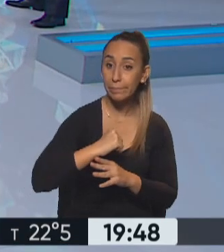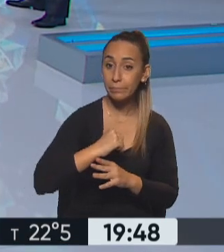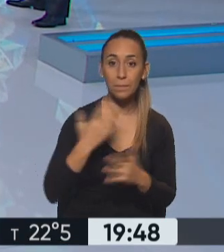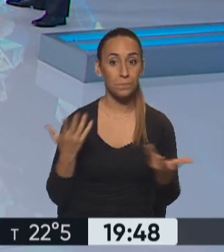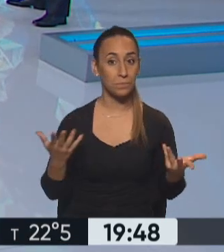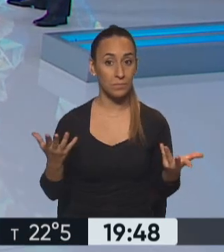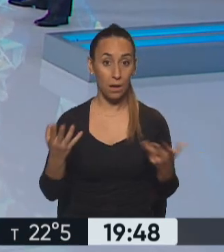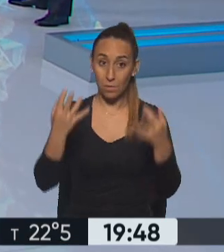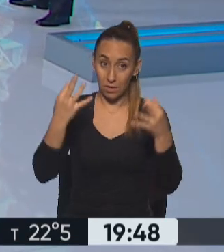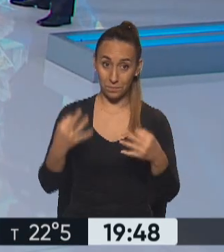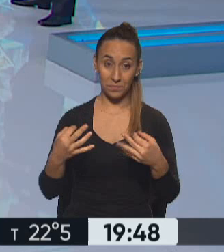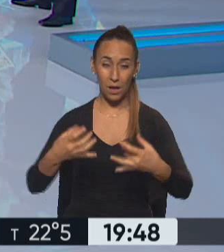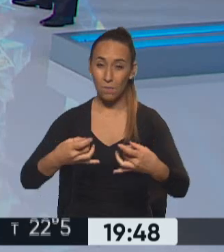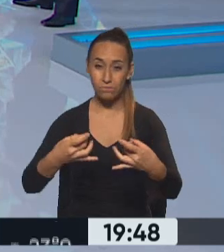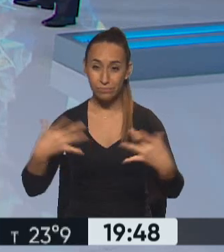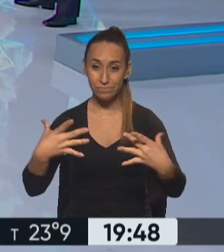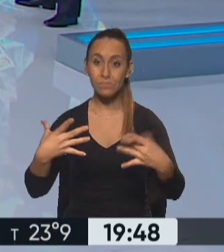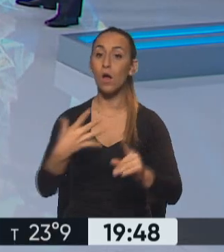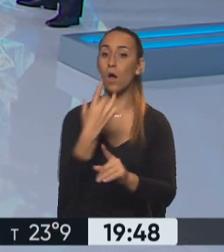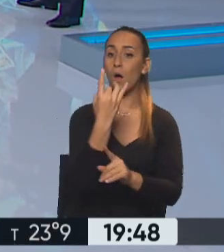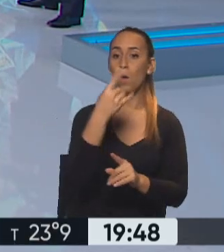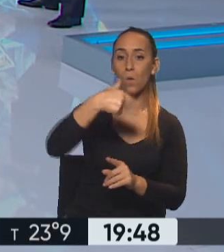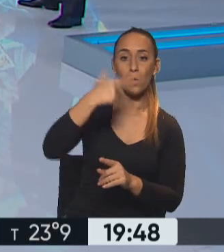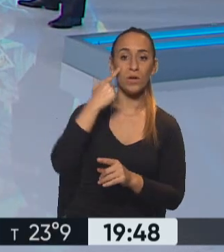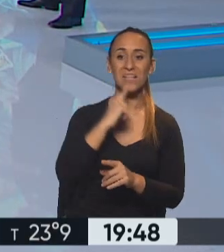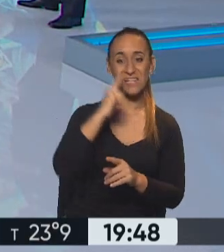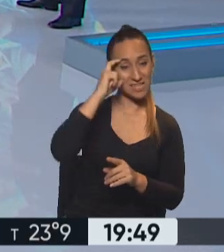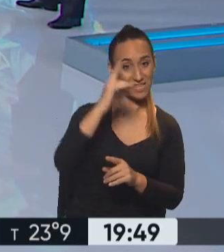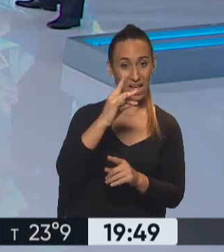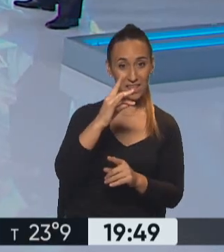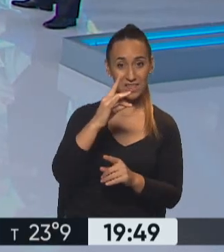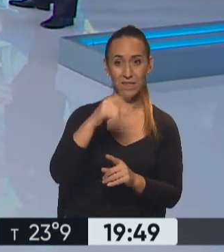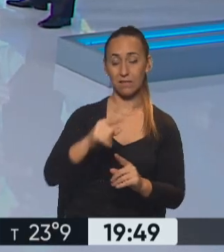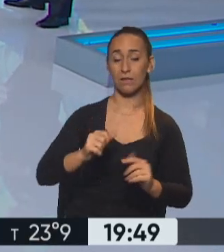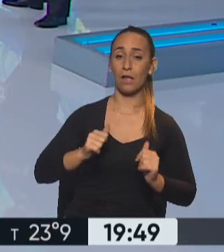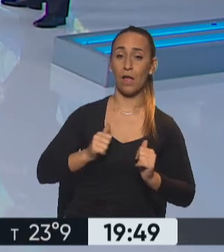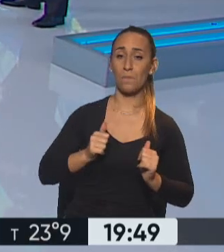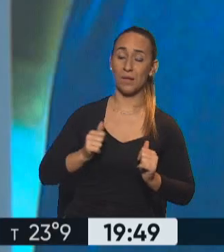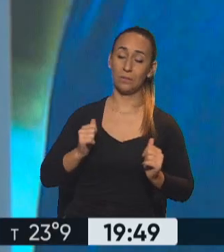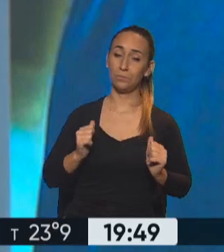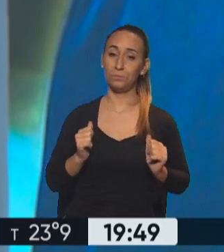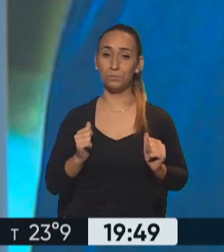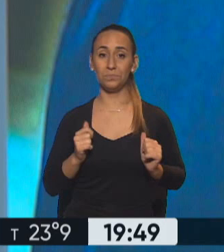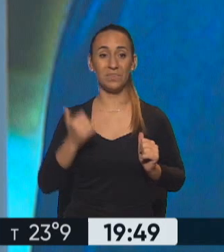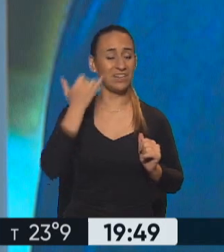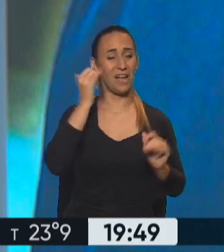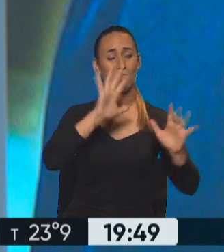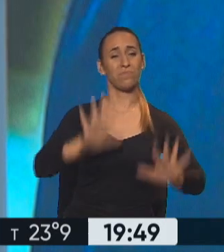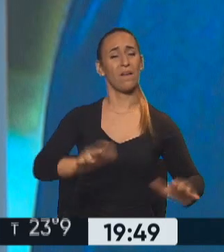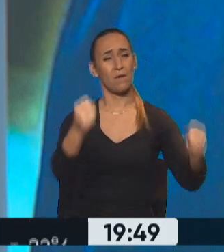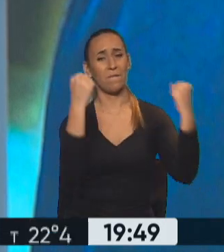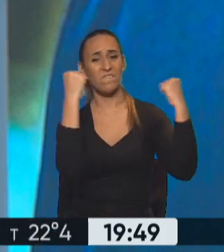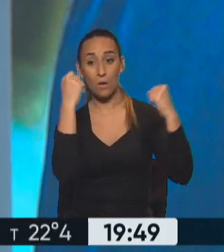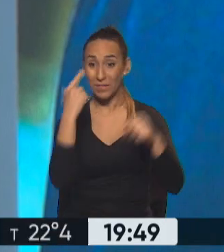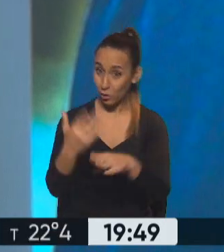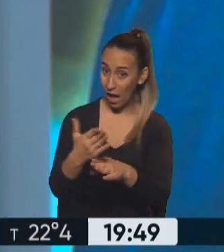jugando frente al United. El United, con pantalla dividida, estaba esperando en la cancha y ya festejaban. ¿Viste cuando festejás antes?